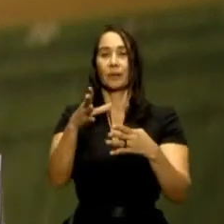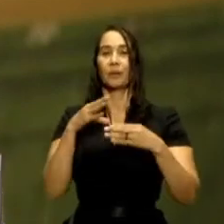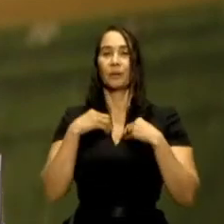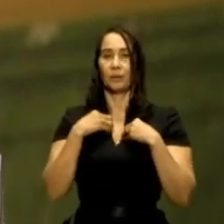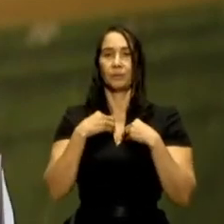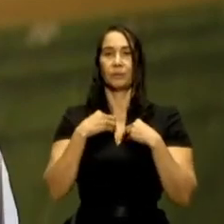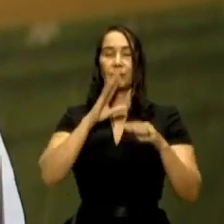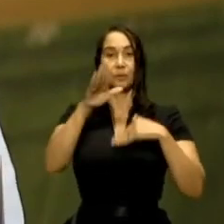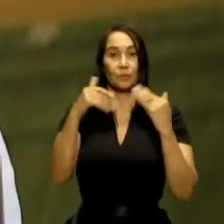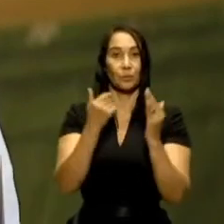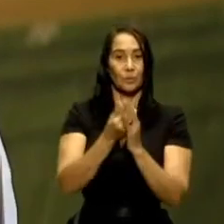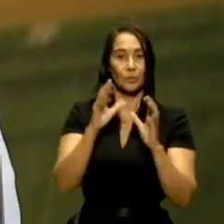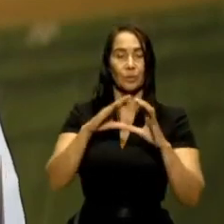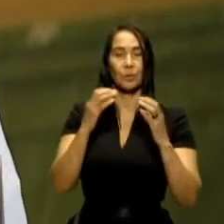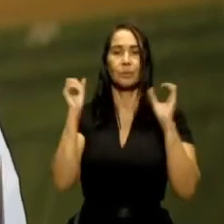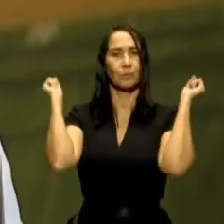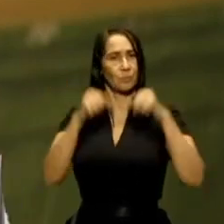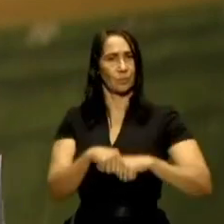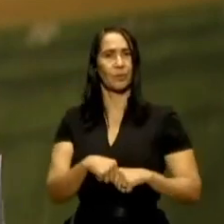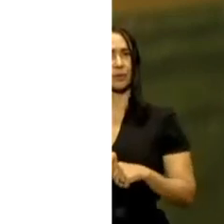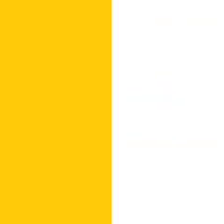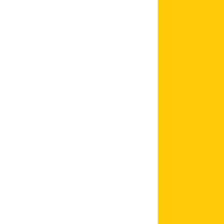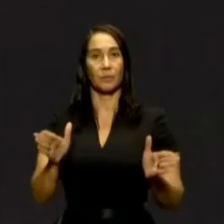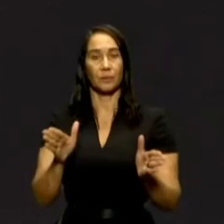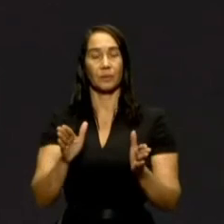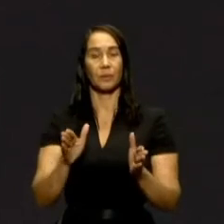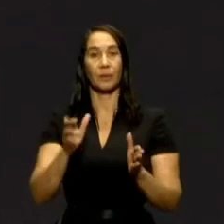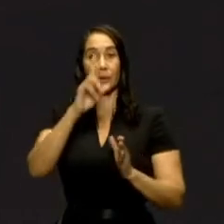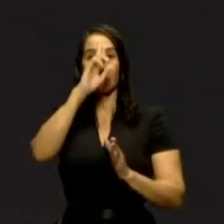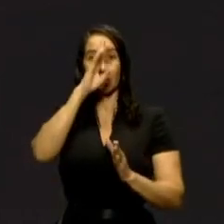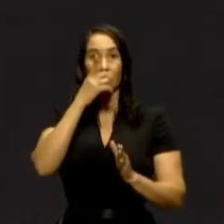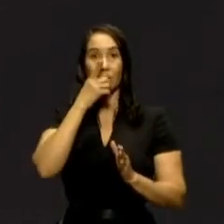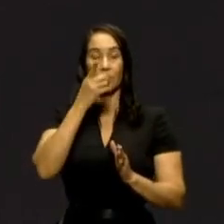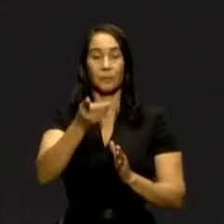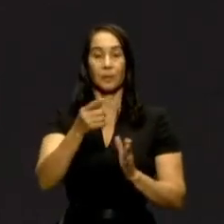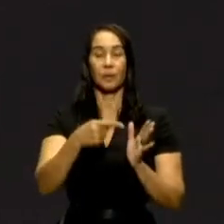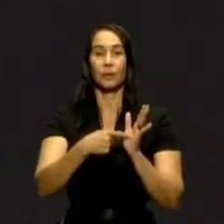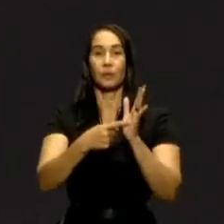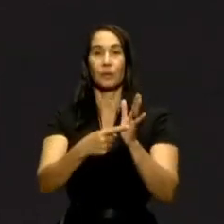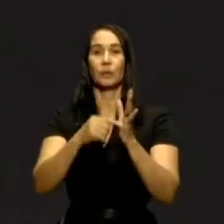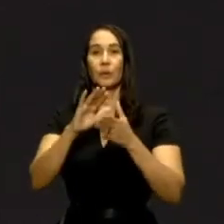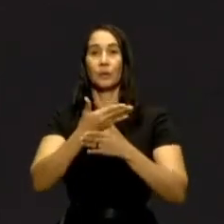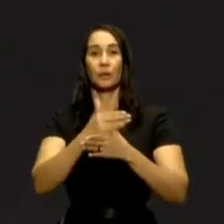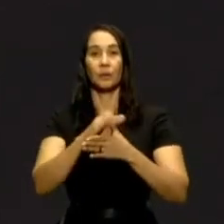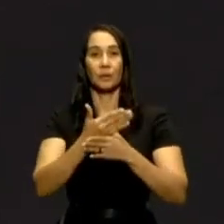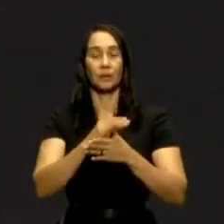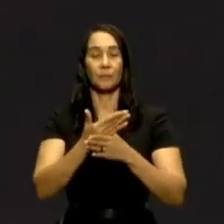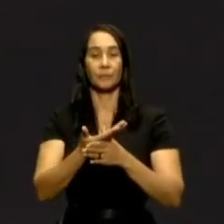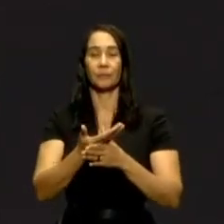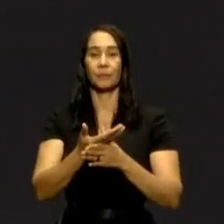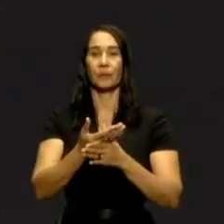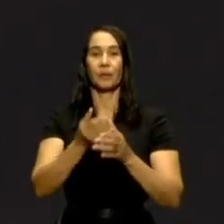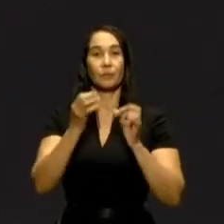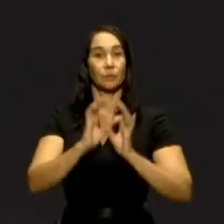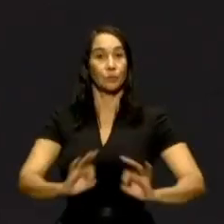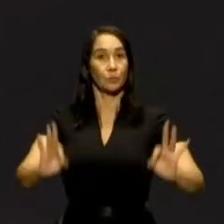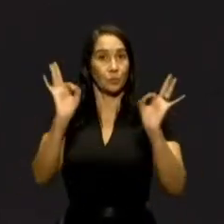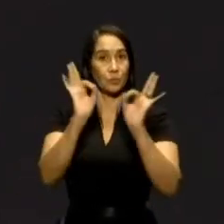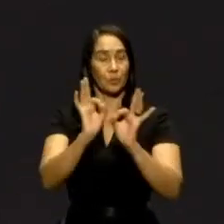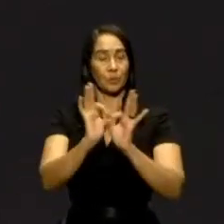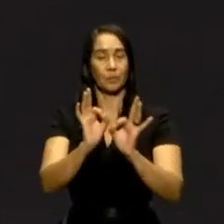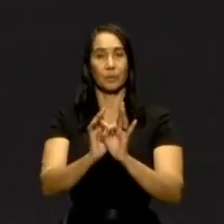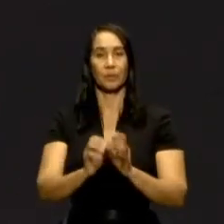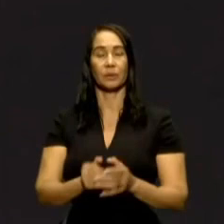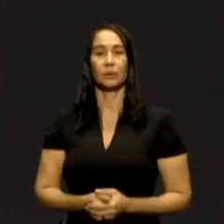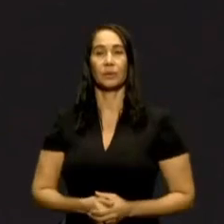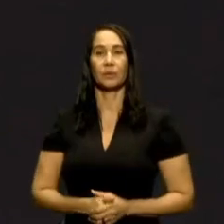asumir. Todos juntos podemos. Muchas gracias. La República Dominicana tuvo una participación sin precedentes en este